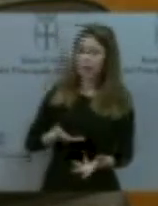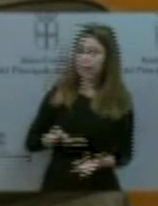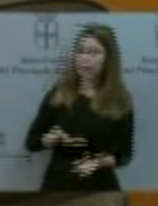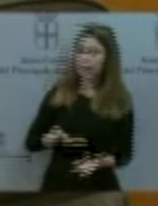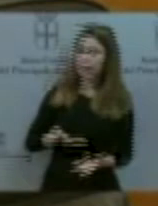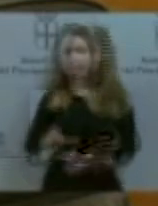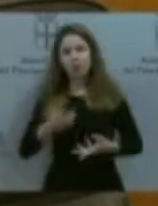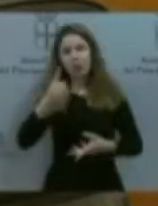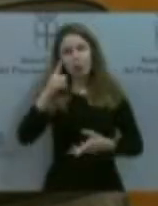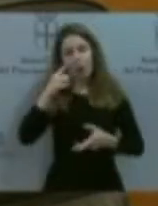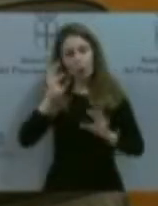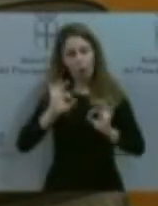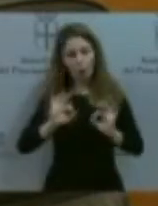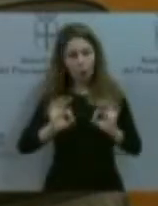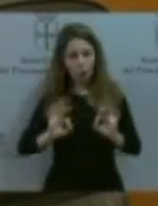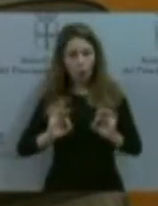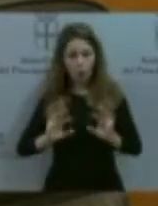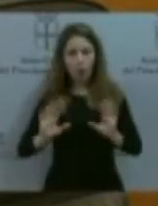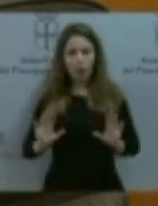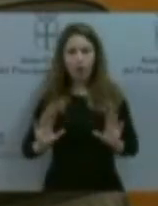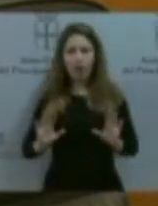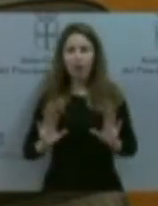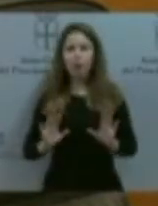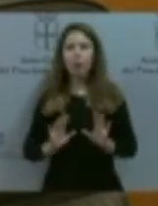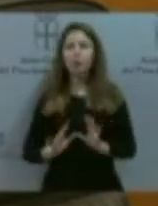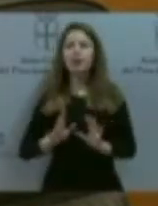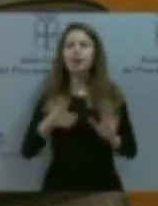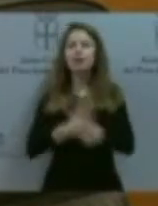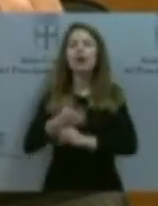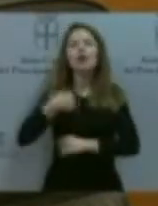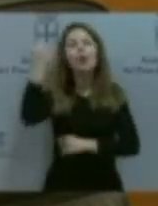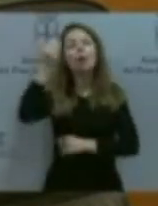creemos que es necesaria una reforma fiscal en Asturias, que